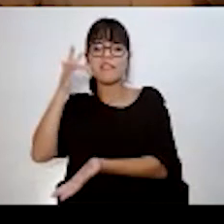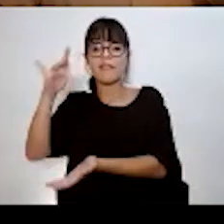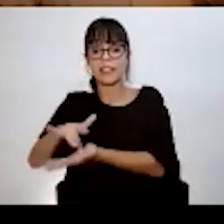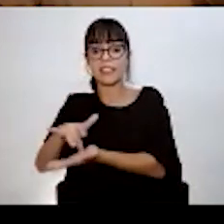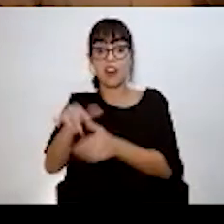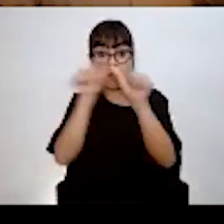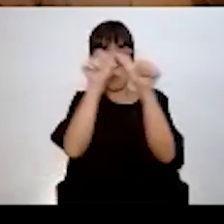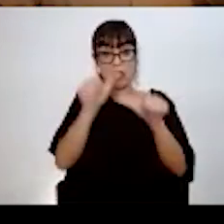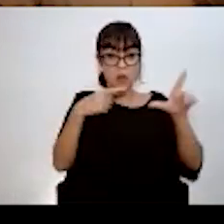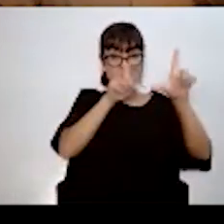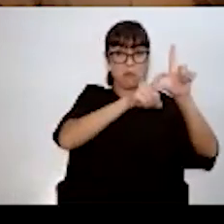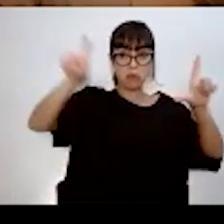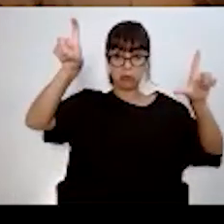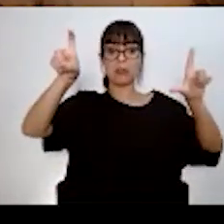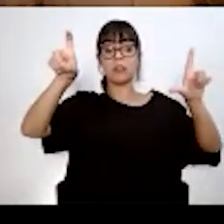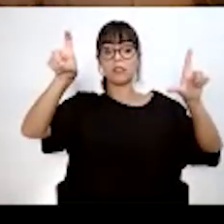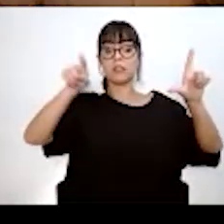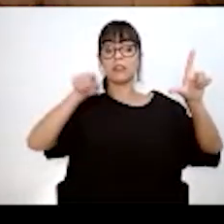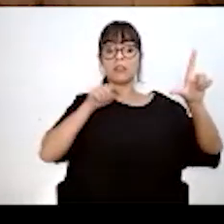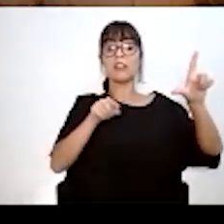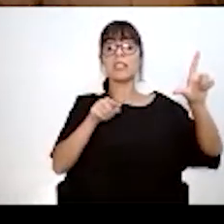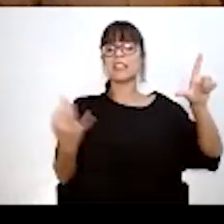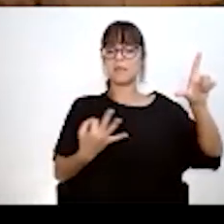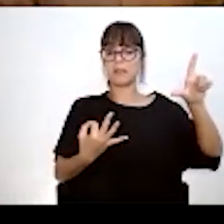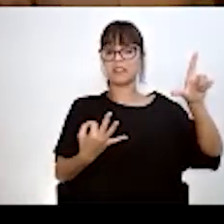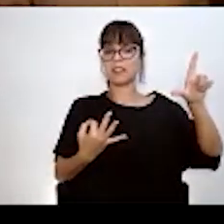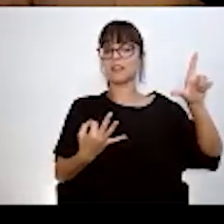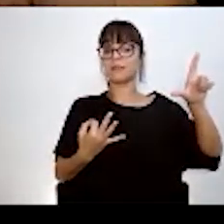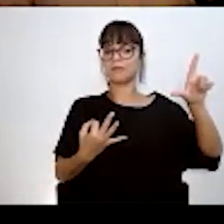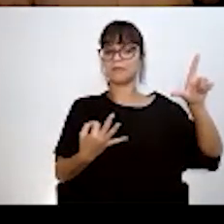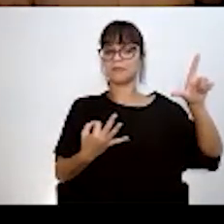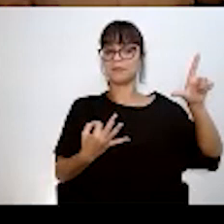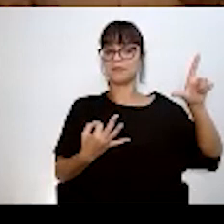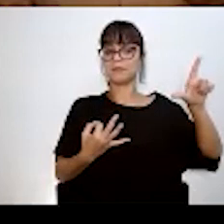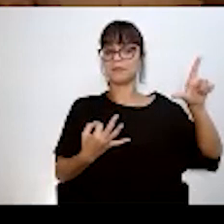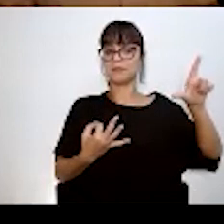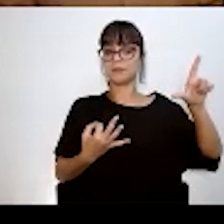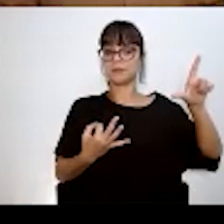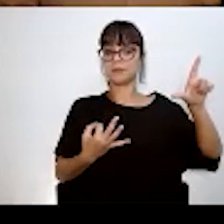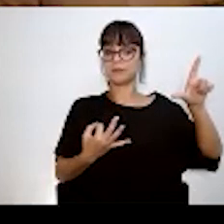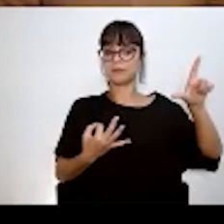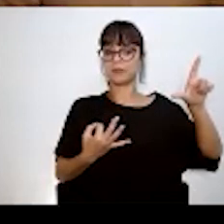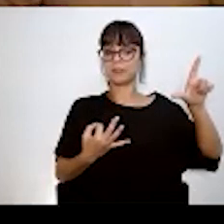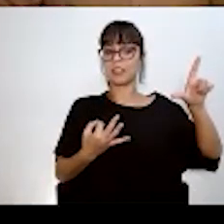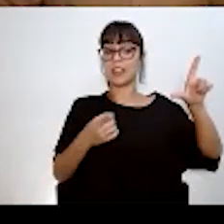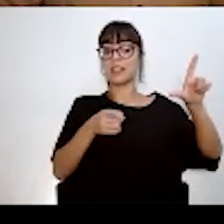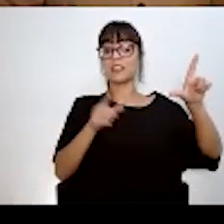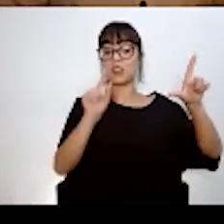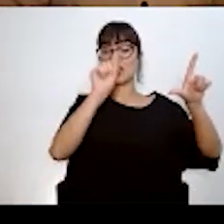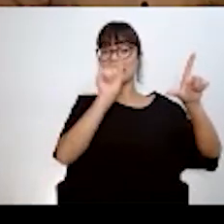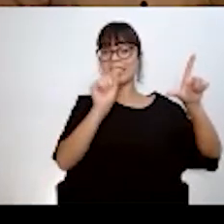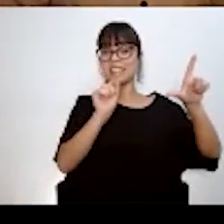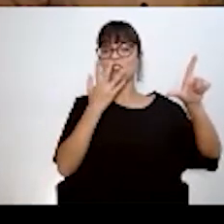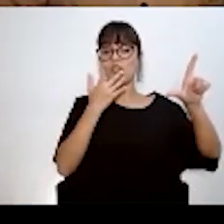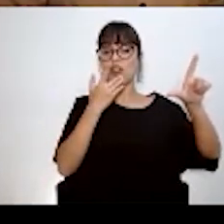marcado, bueno, es muy, muy significativo, pero siempre está por debajo de esta franja gris, que lo que marca es el